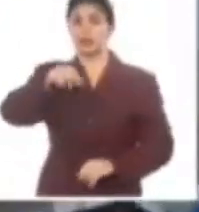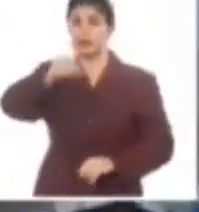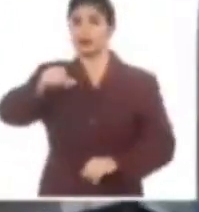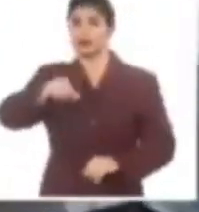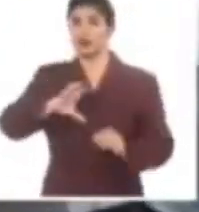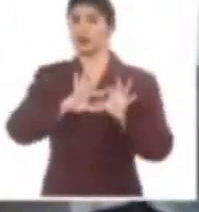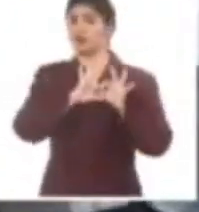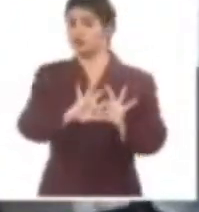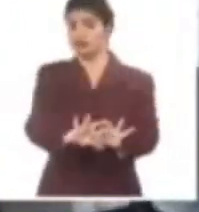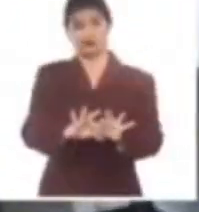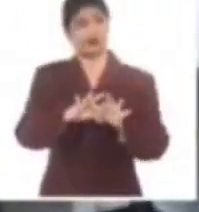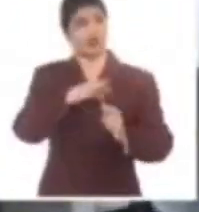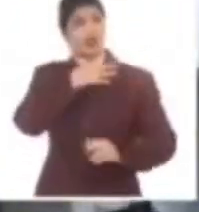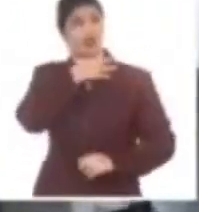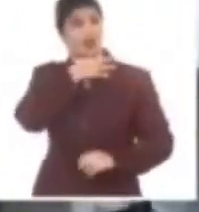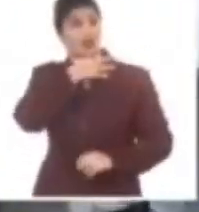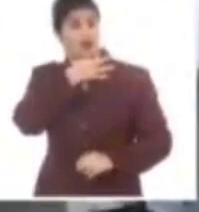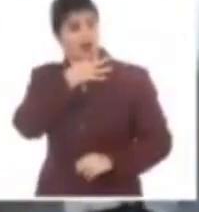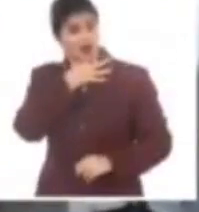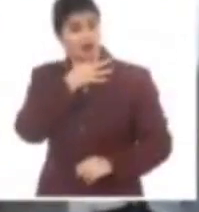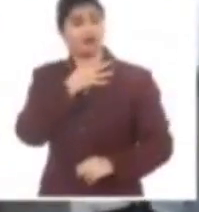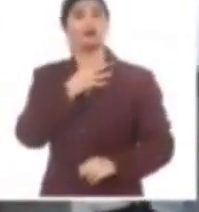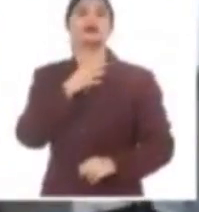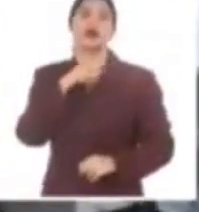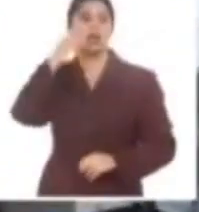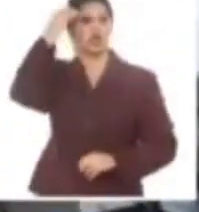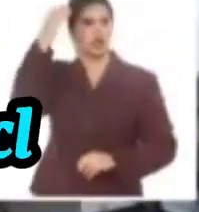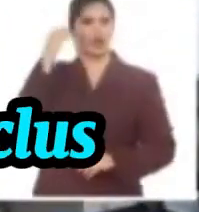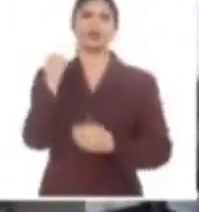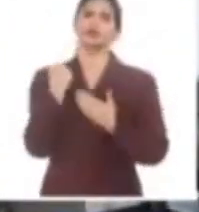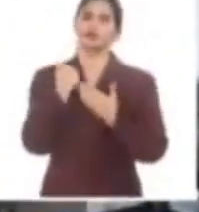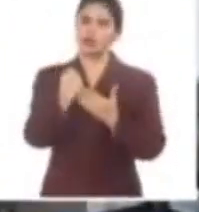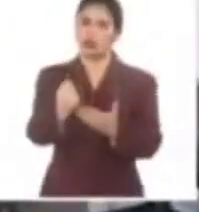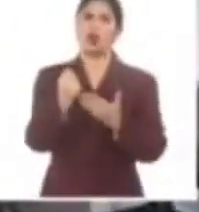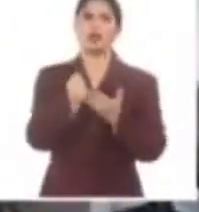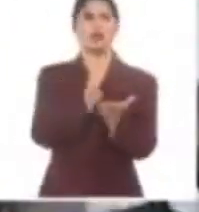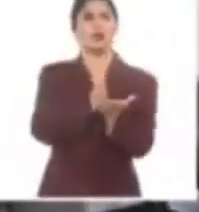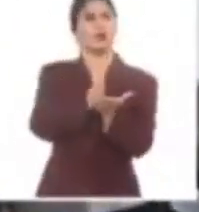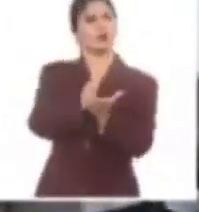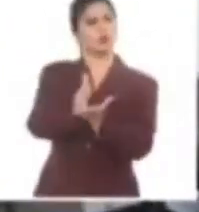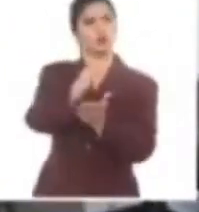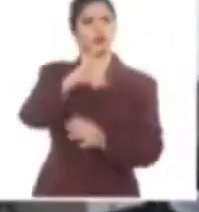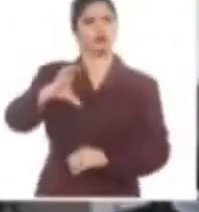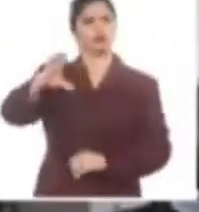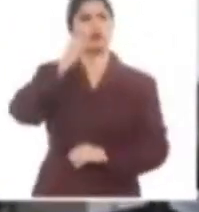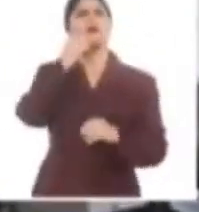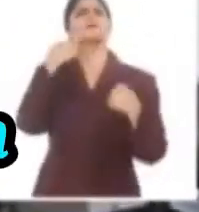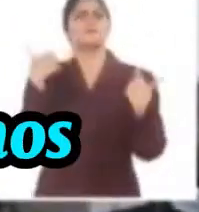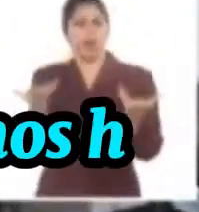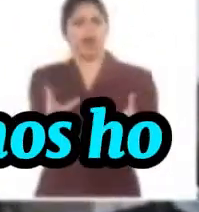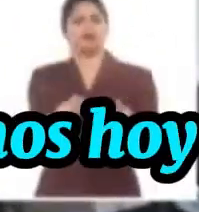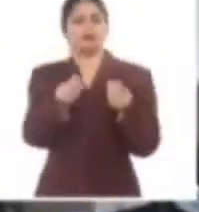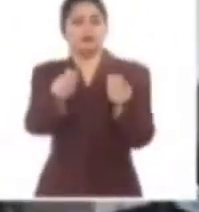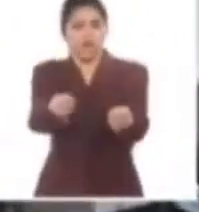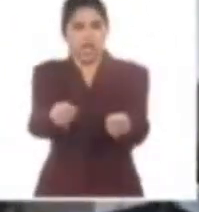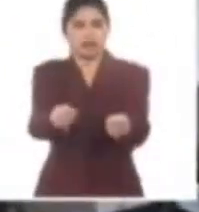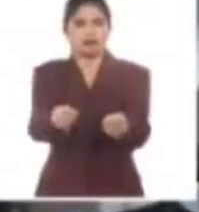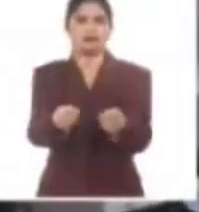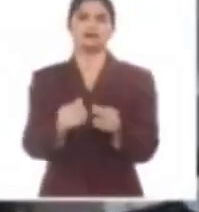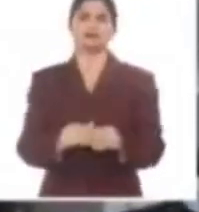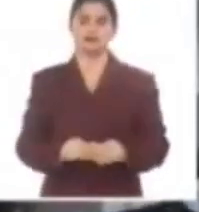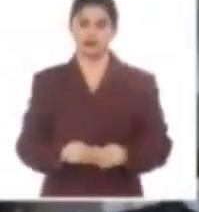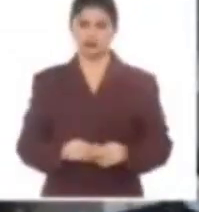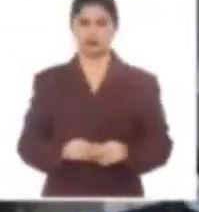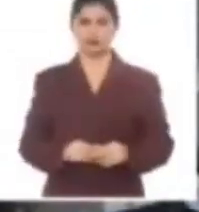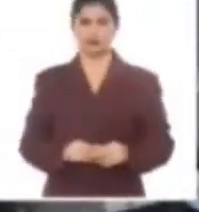poco, sigan desde el Estado, desde el gobierno, subsidiándolo, pero incluso que le podamos dar más de lo que le damos hoy. Y ahí